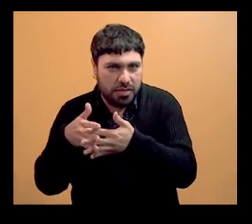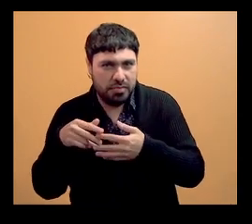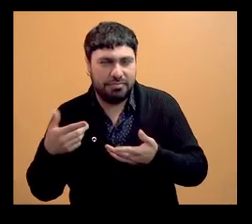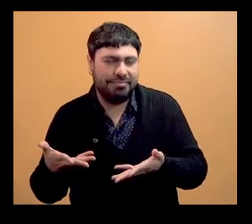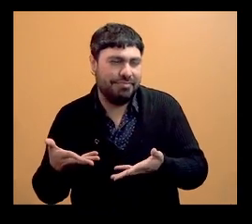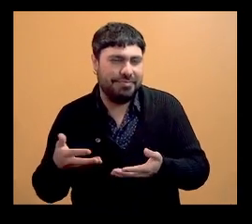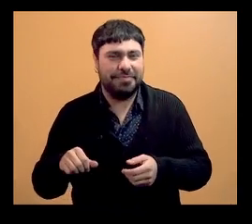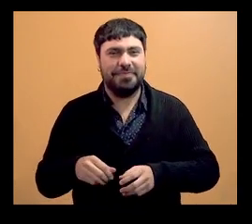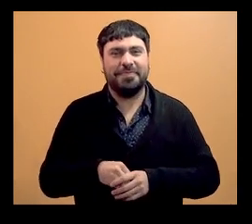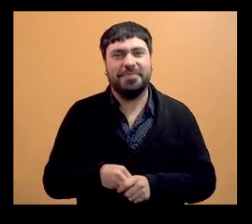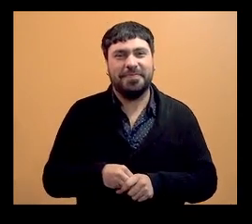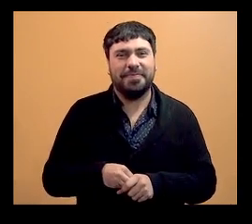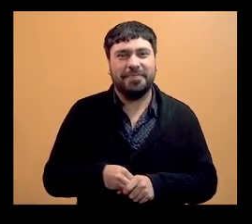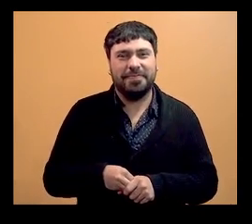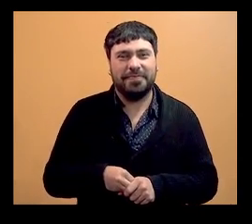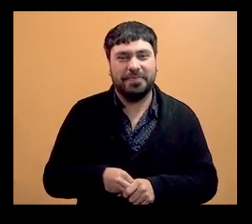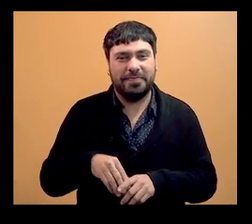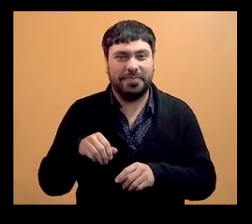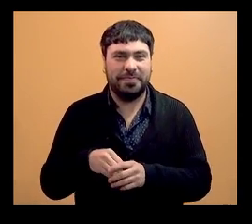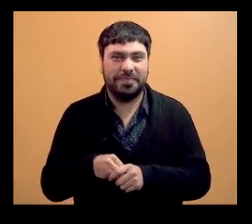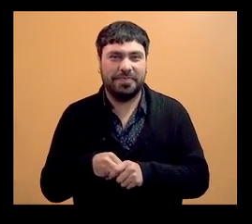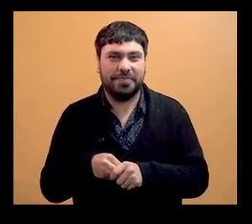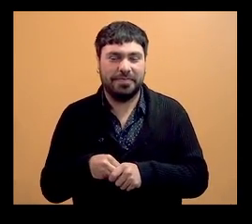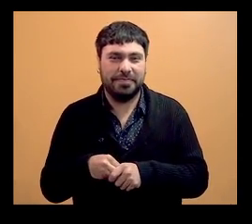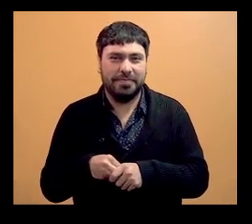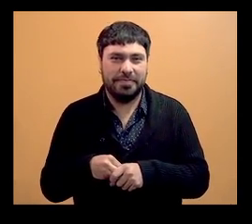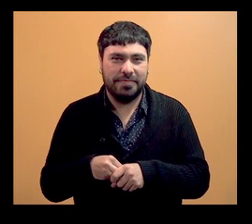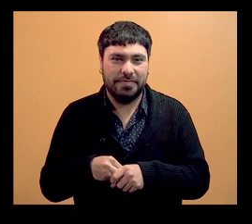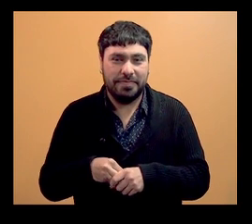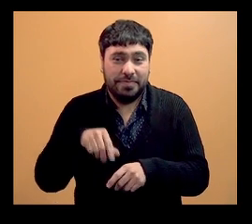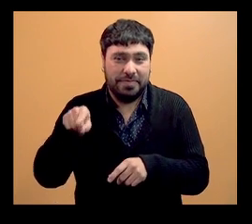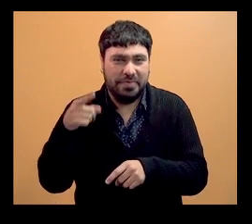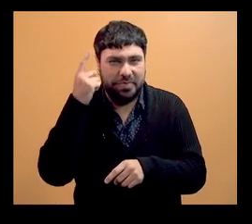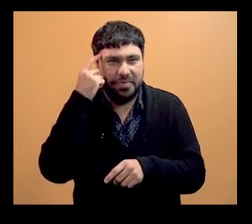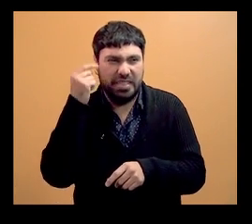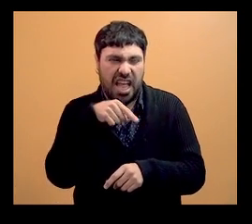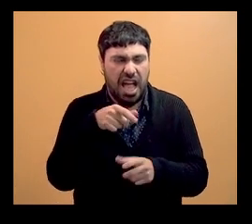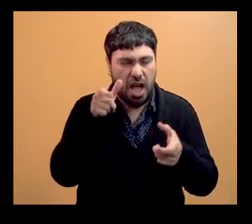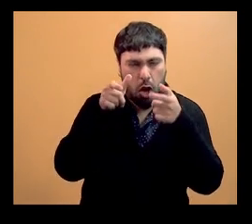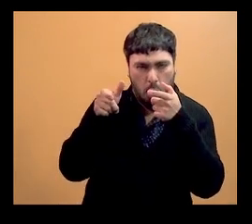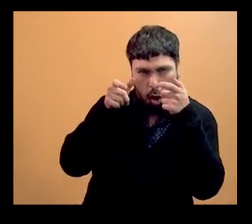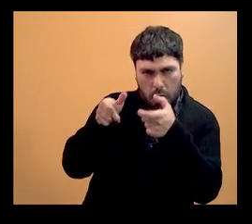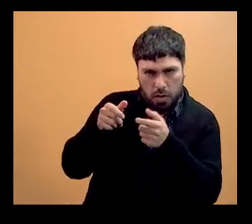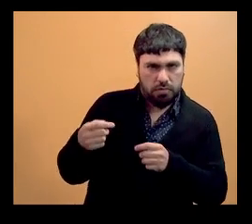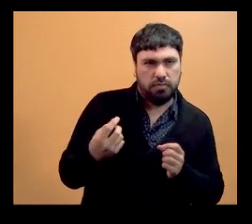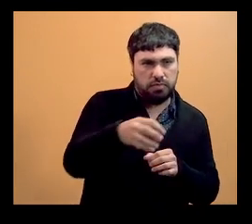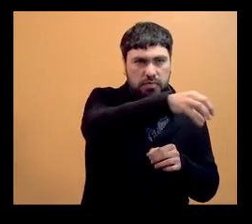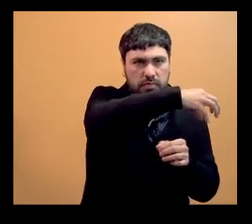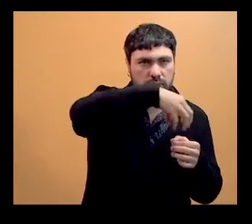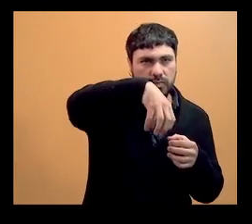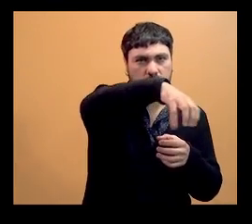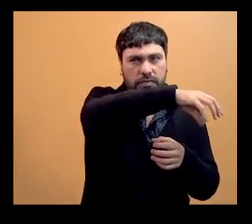que básicamente tenían potencialmente la capacidad de espiarlo. Y eso lo podemos entender, por supuesto, también por el tipo